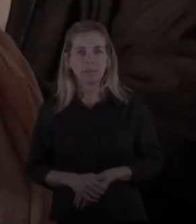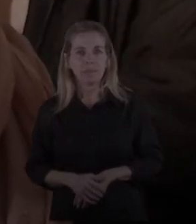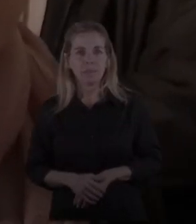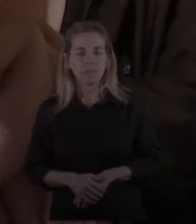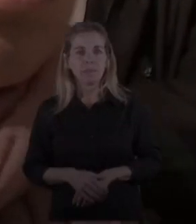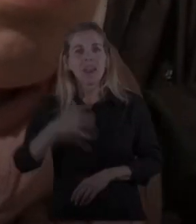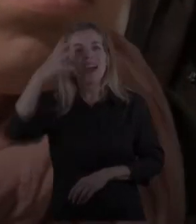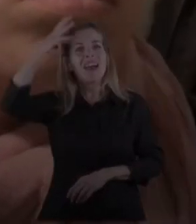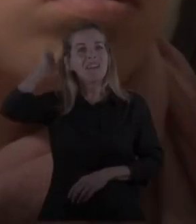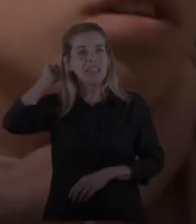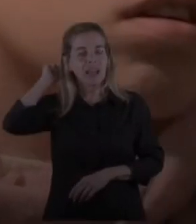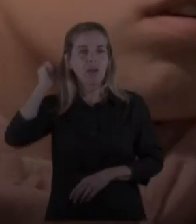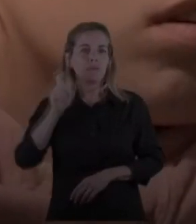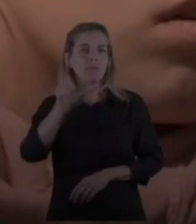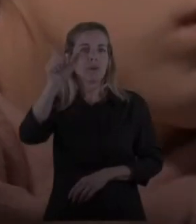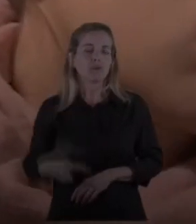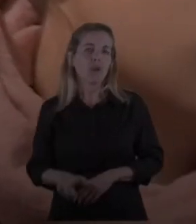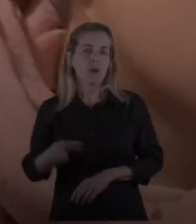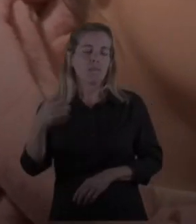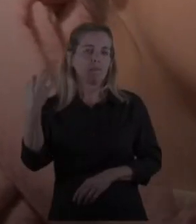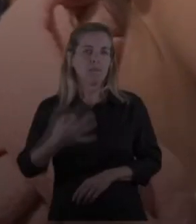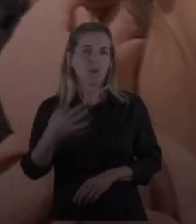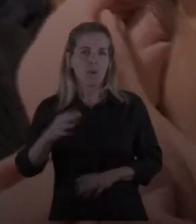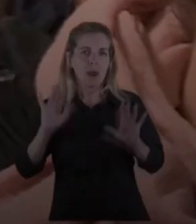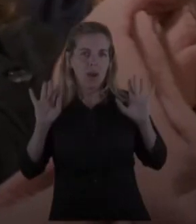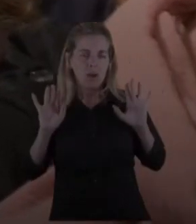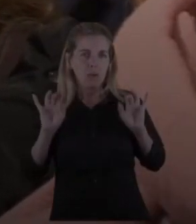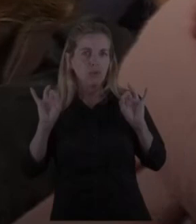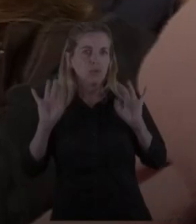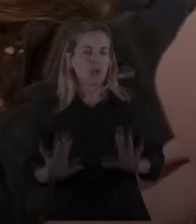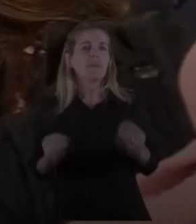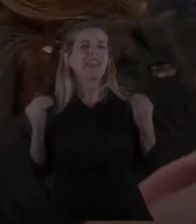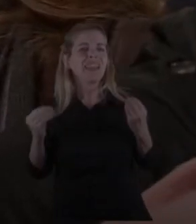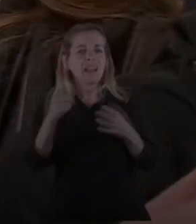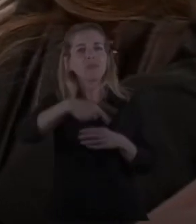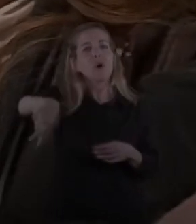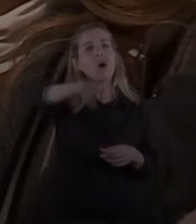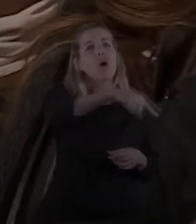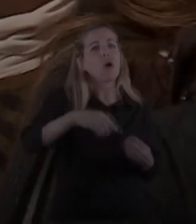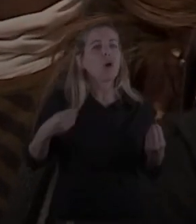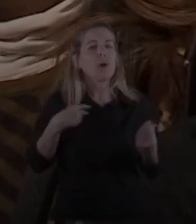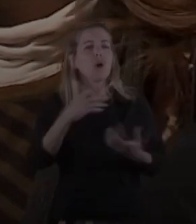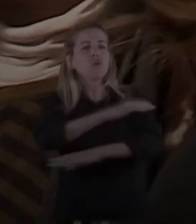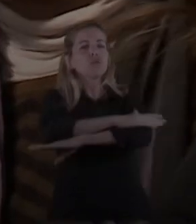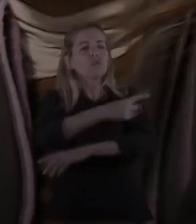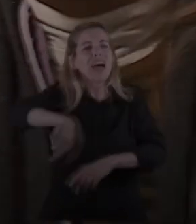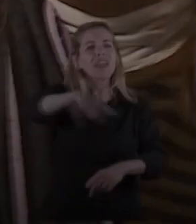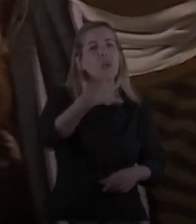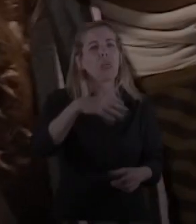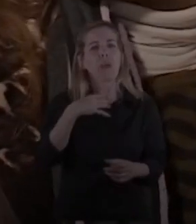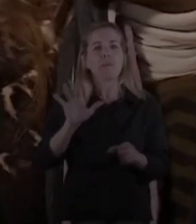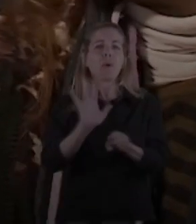Evita fue una mujer inmensa, que solo puede obligarnos en nuestra conducta a parecernos a